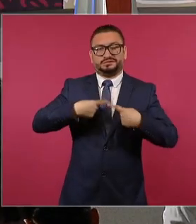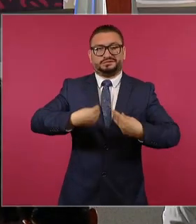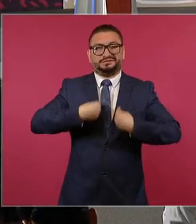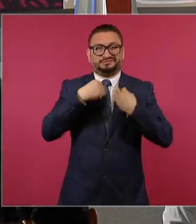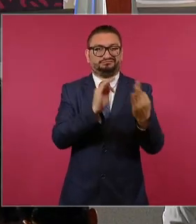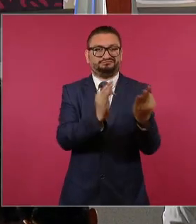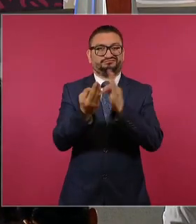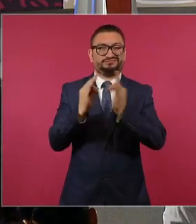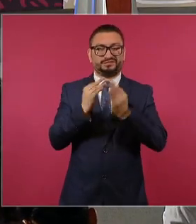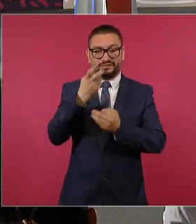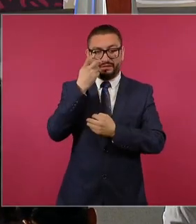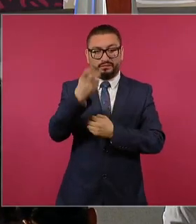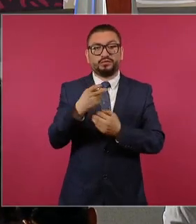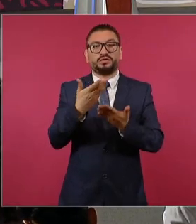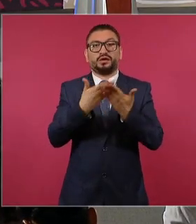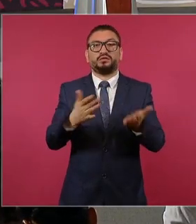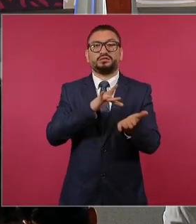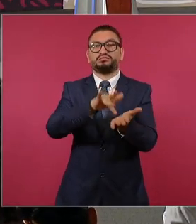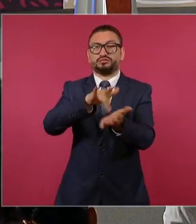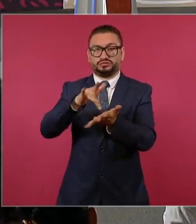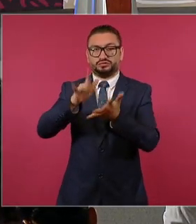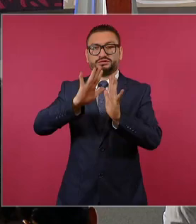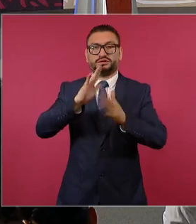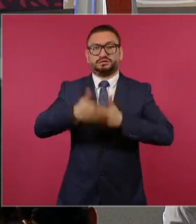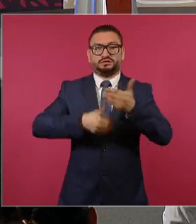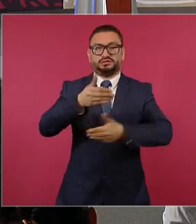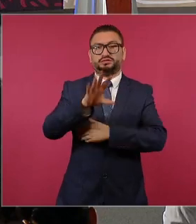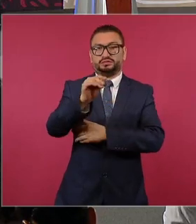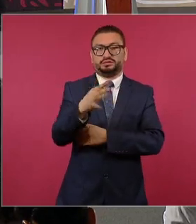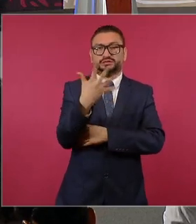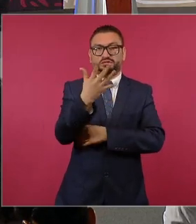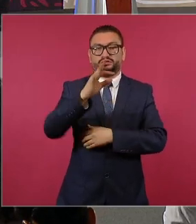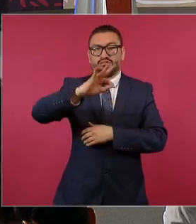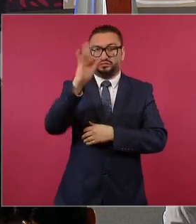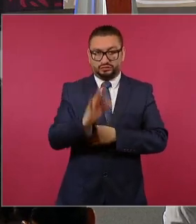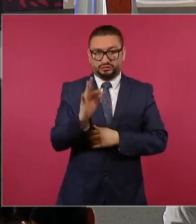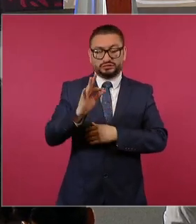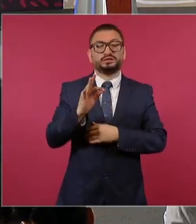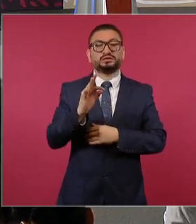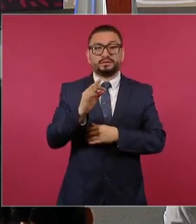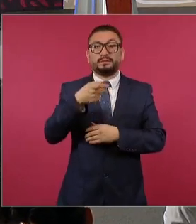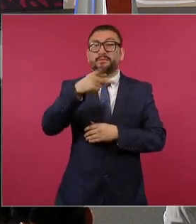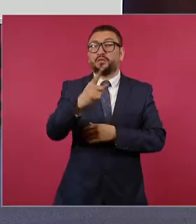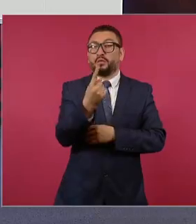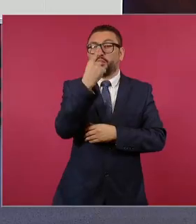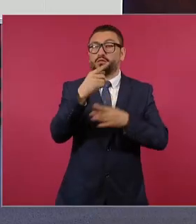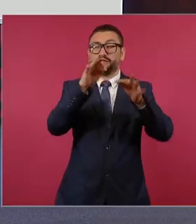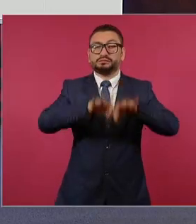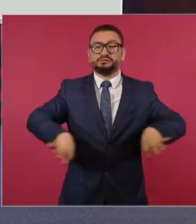personas. Entonces, de la entrega ya llevamos un avance del 95%, pero algo importante que señalar